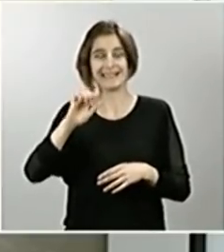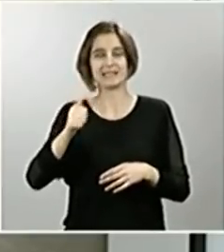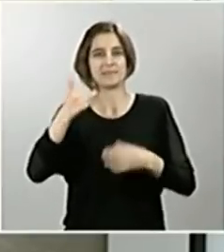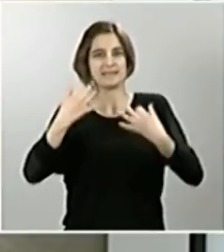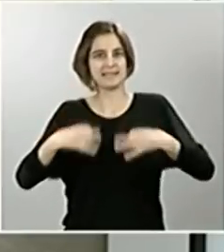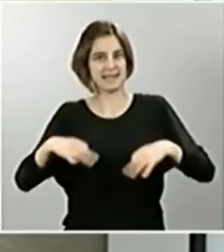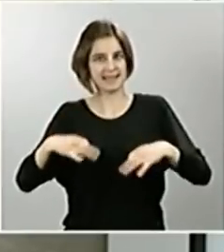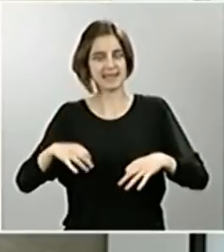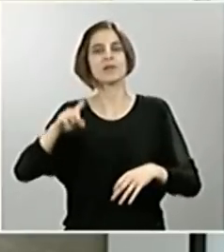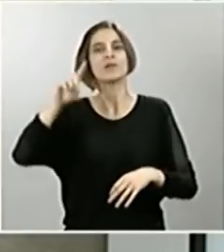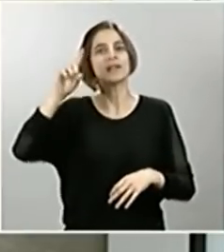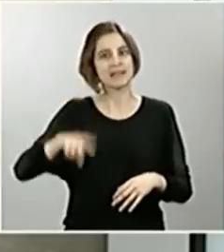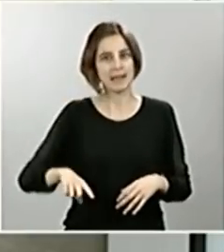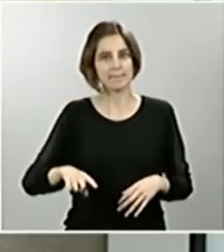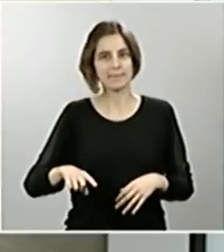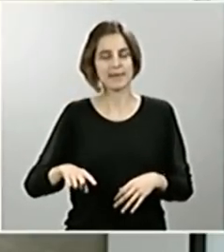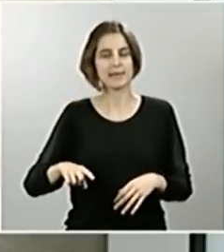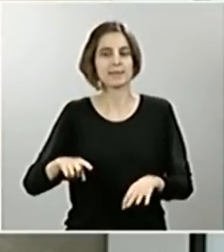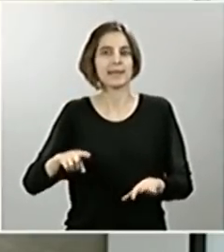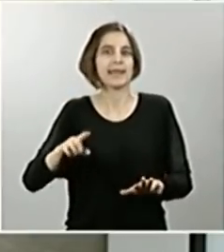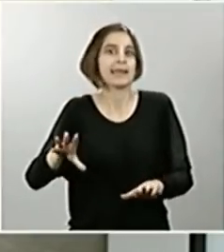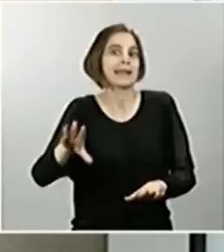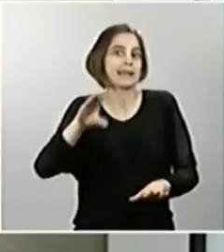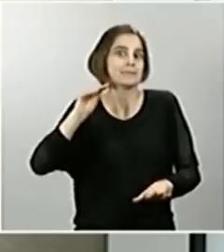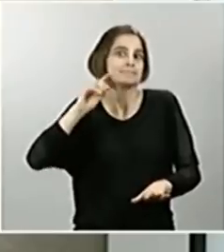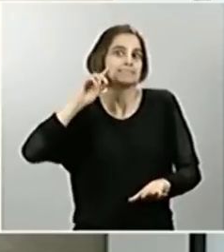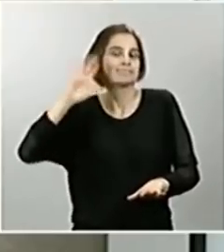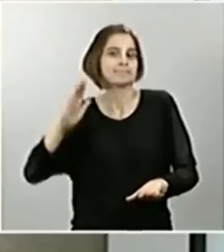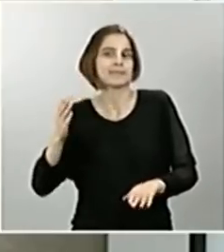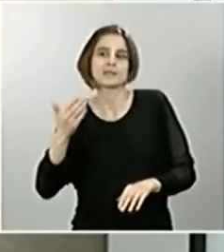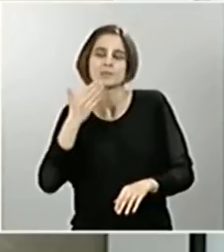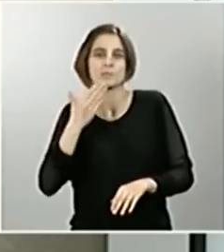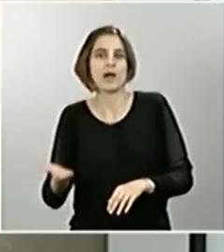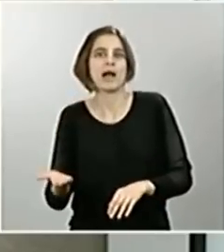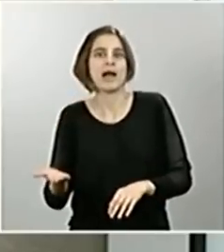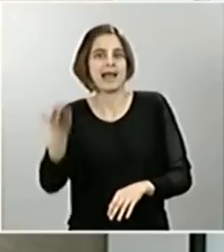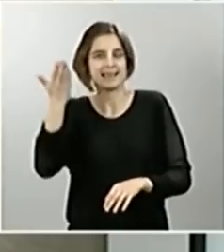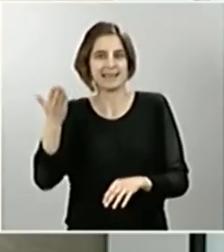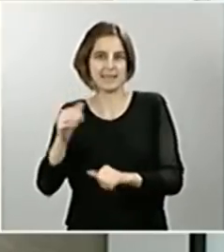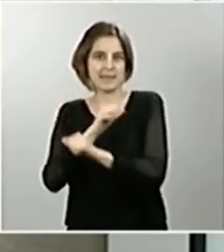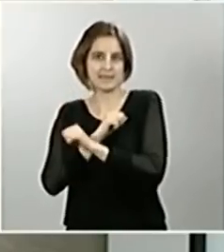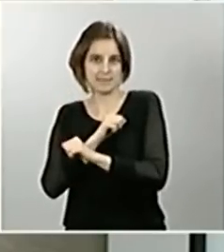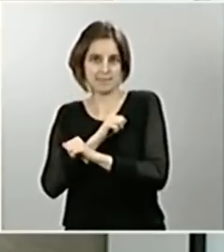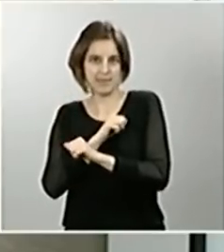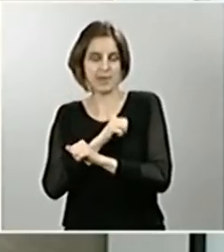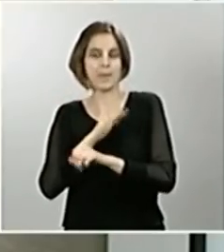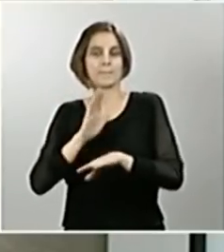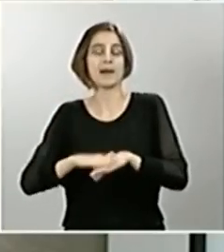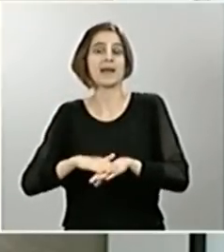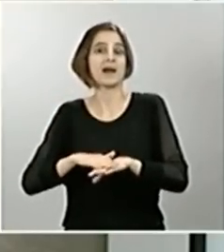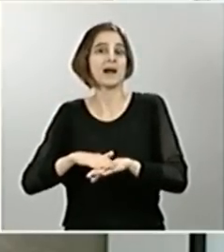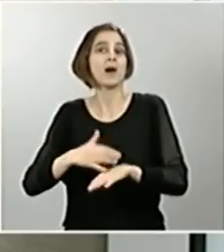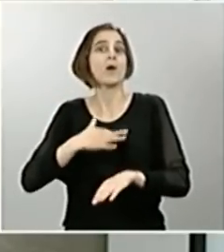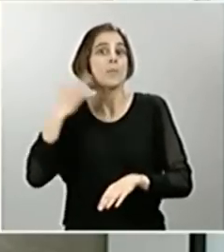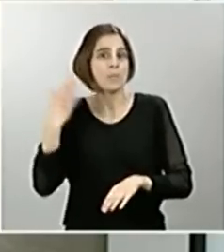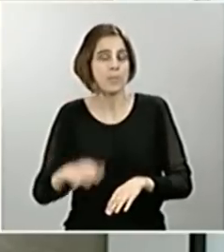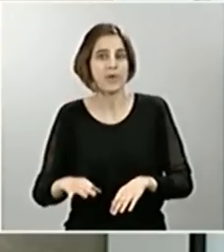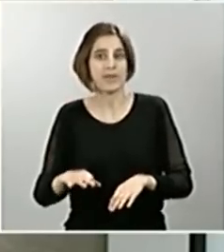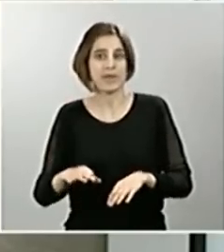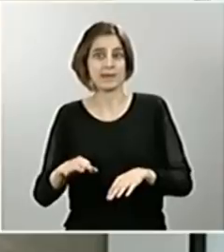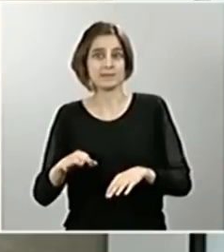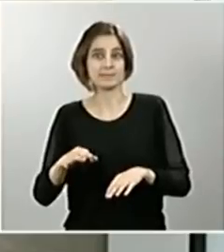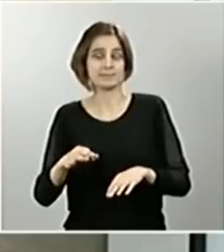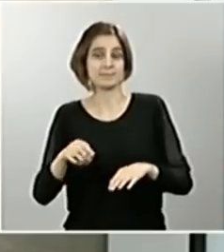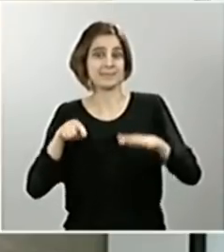alta de desempleo para que podamos como he dicho agilizar os trámites de reconocimento das prestaciones públicas de desempleo. Este